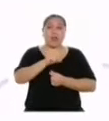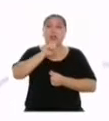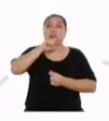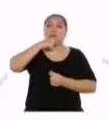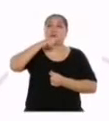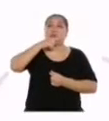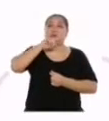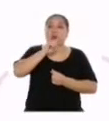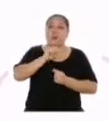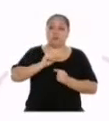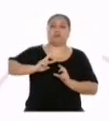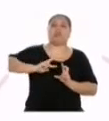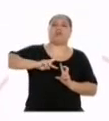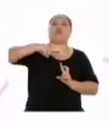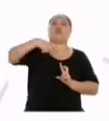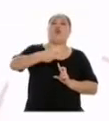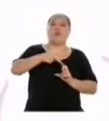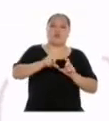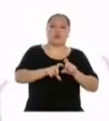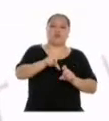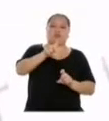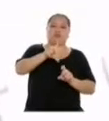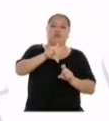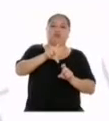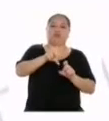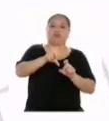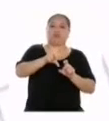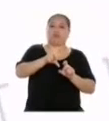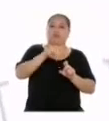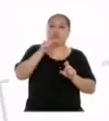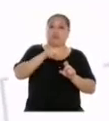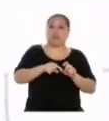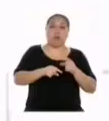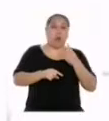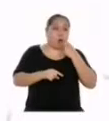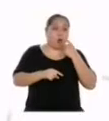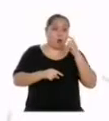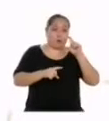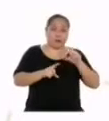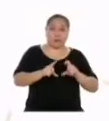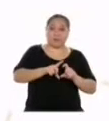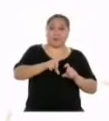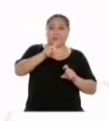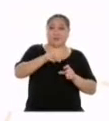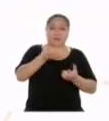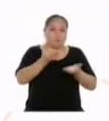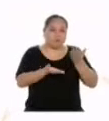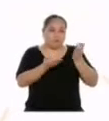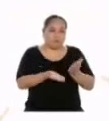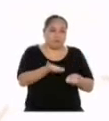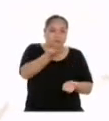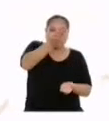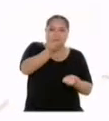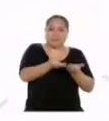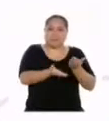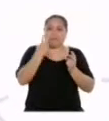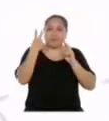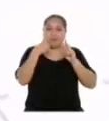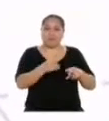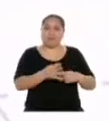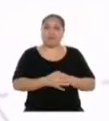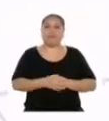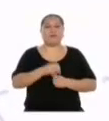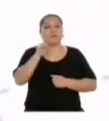género femenino fueron el doble que los de género masculino. Pues notamos esa proporción al comparar las barras, ¿no? Así